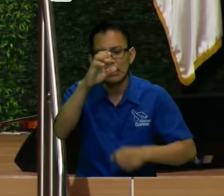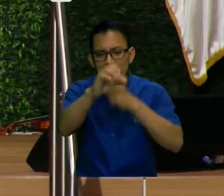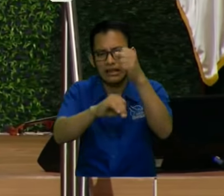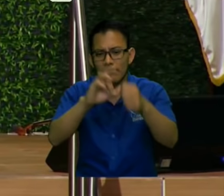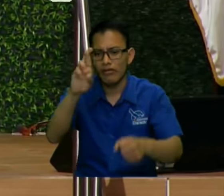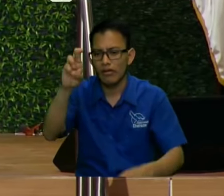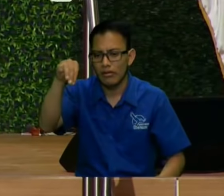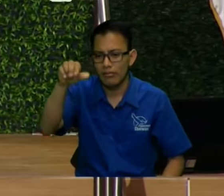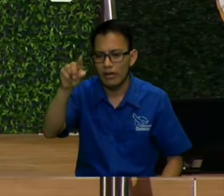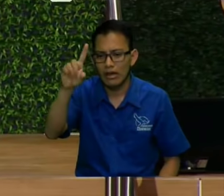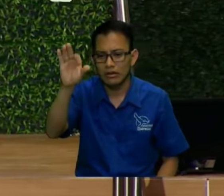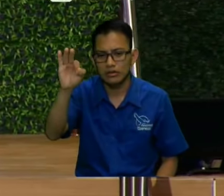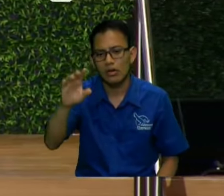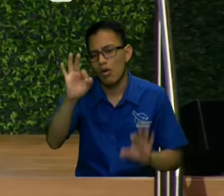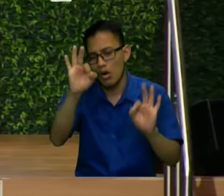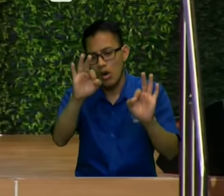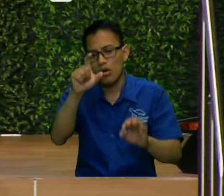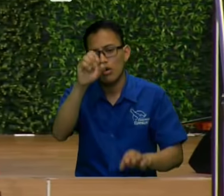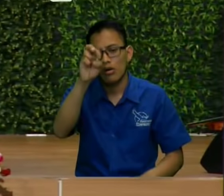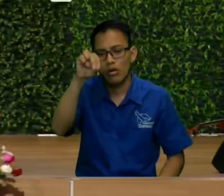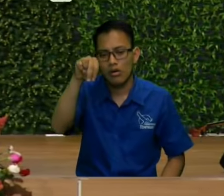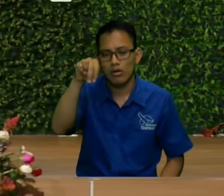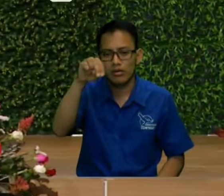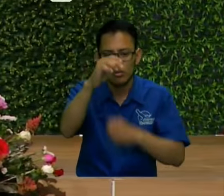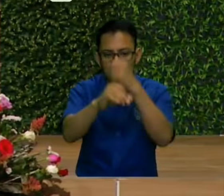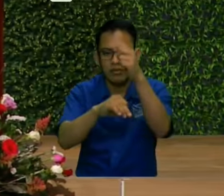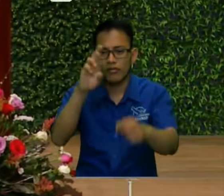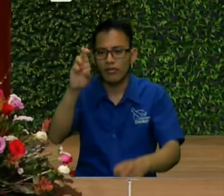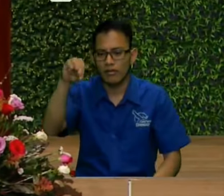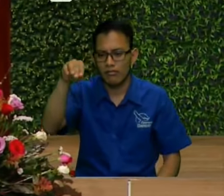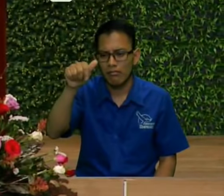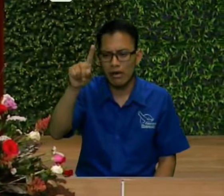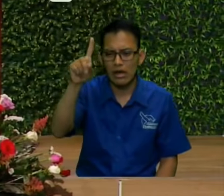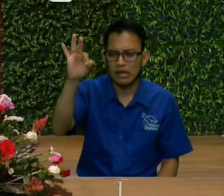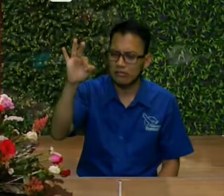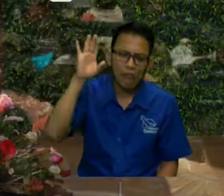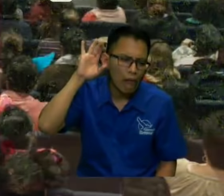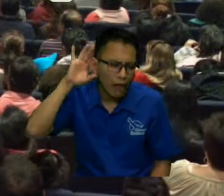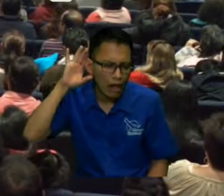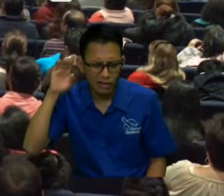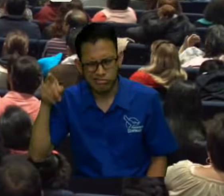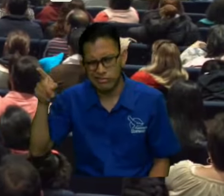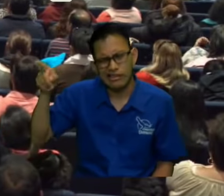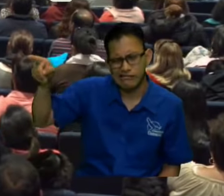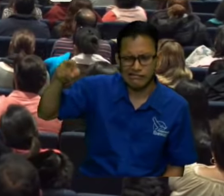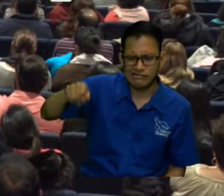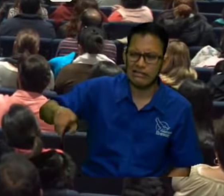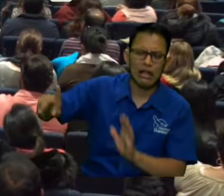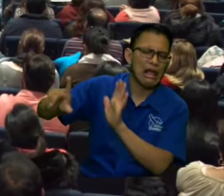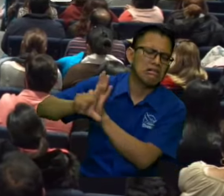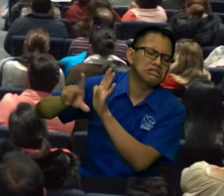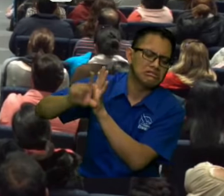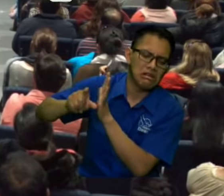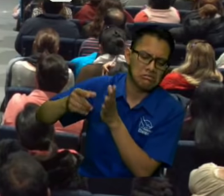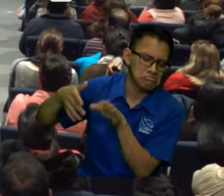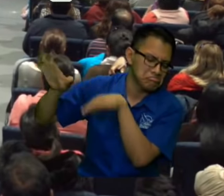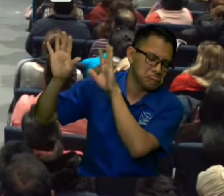escozor. Va a decir, no, es legalista, no, legalista será. ¿Es la verdad?